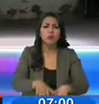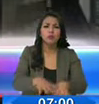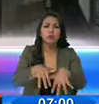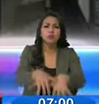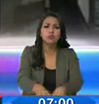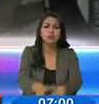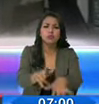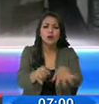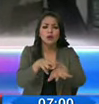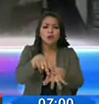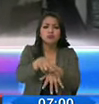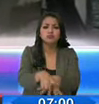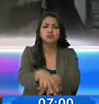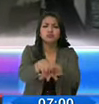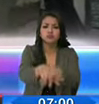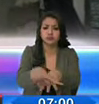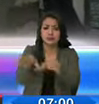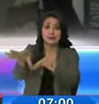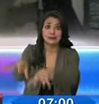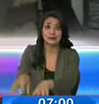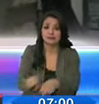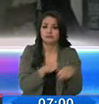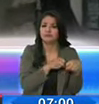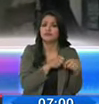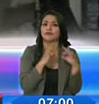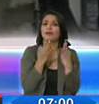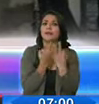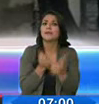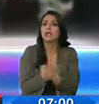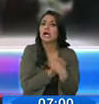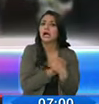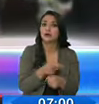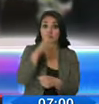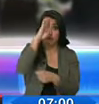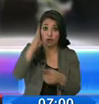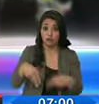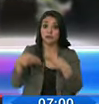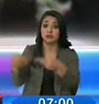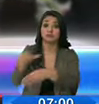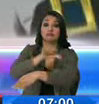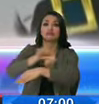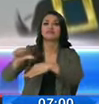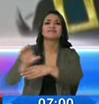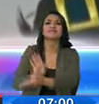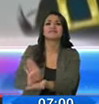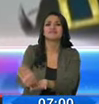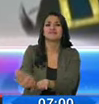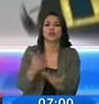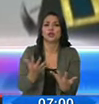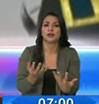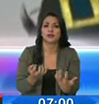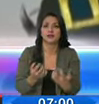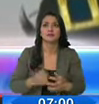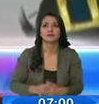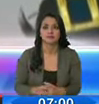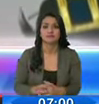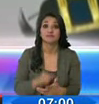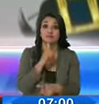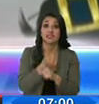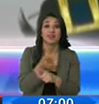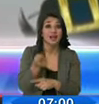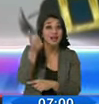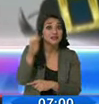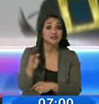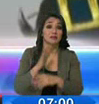Los familiares evitaron que el cuerpo sea llevado al departamento forense para la autopsia de ley. Por salvaguardar la integridad del personal